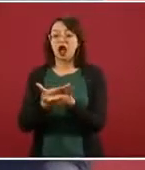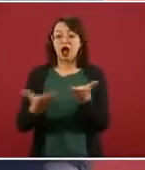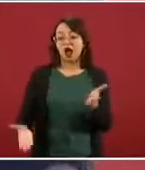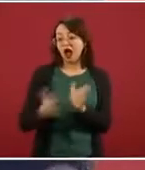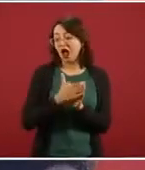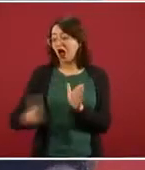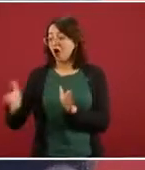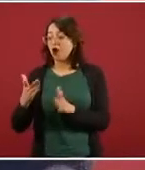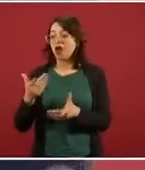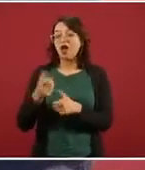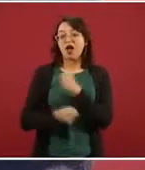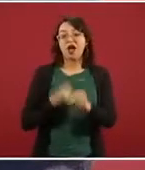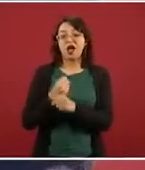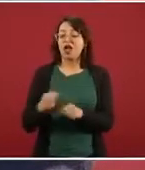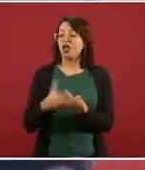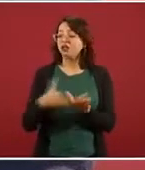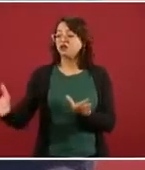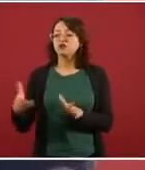soy objetivo, pues.